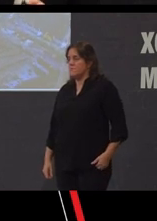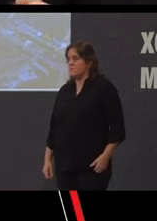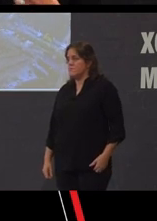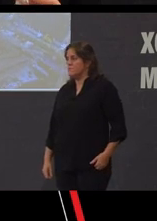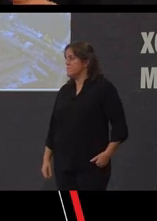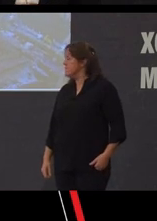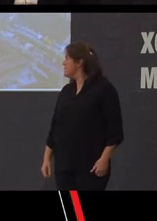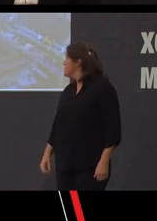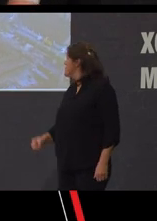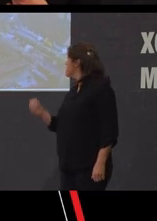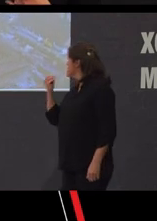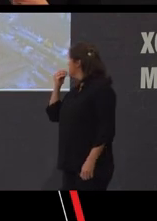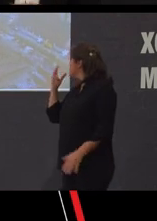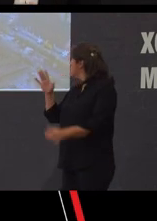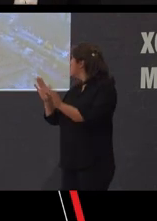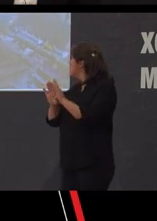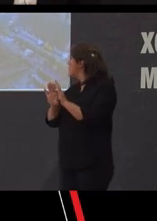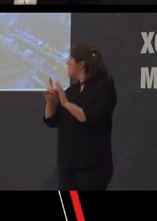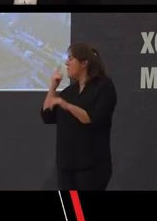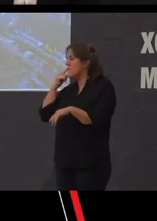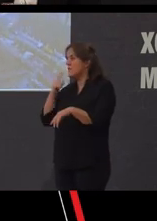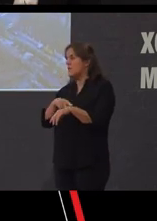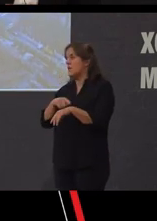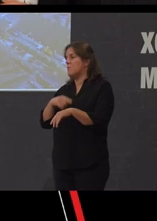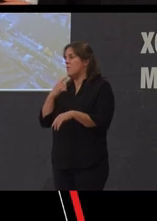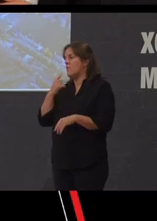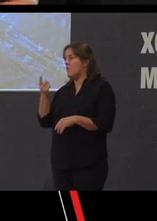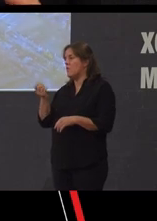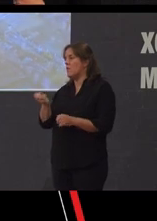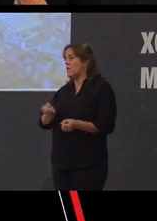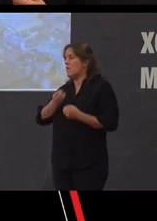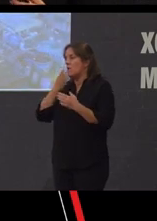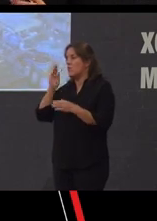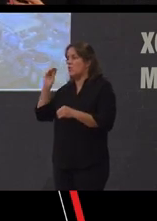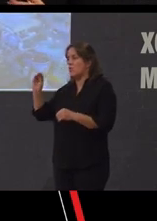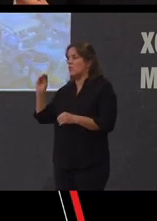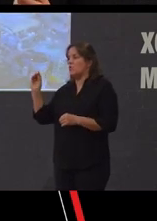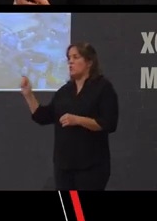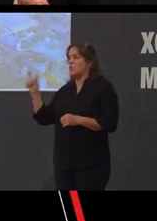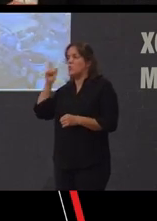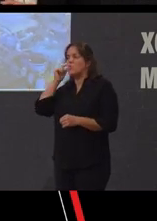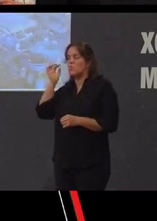Bueno, continuamos e logo se nos dá tempo, pois vemos as declaracións que fan algúnas das mulleres que foron